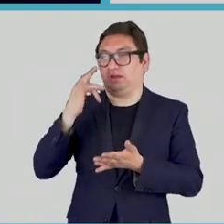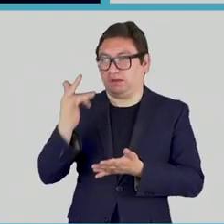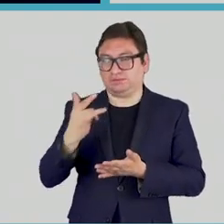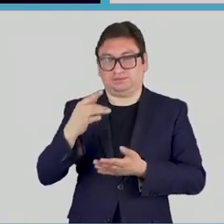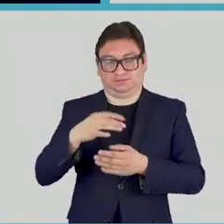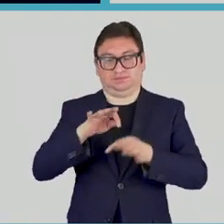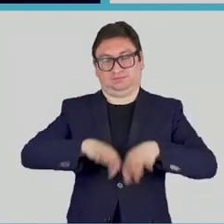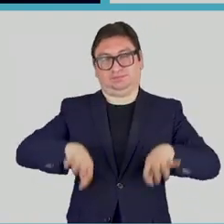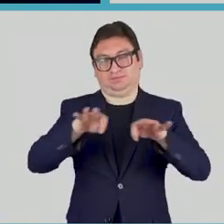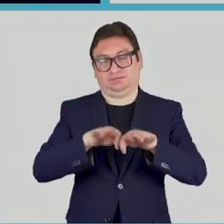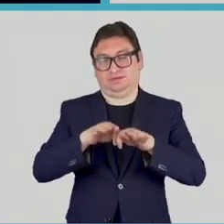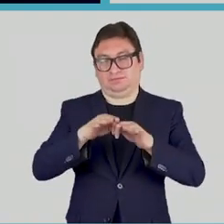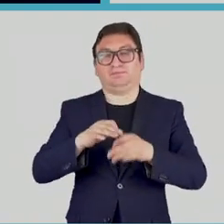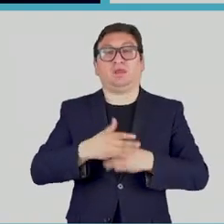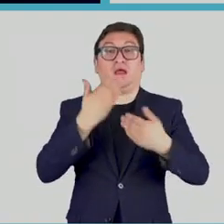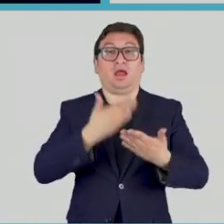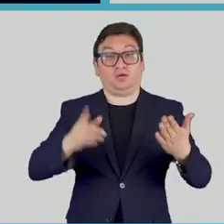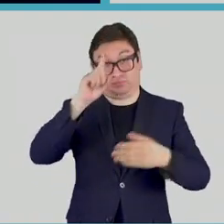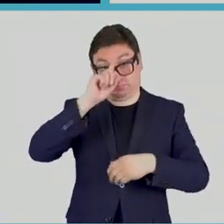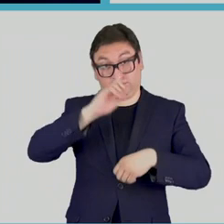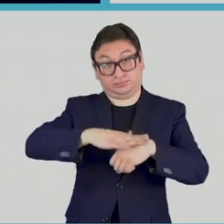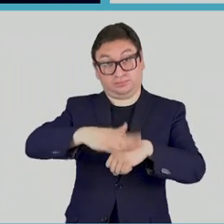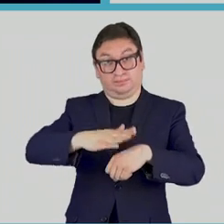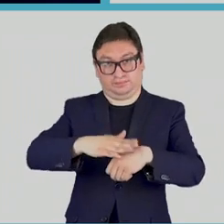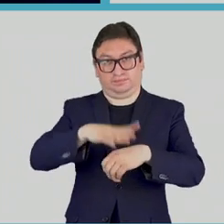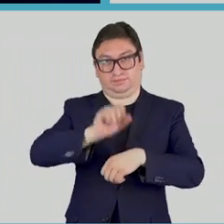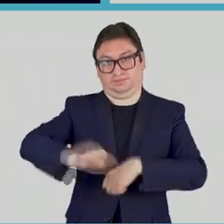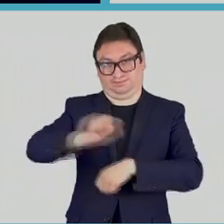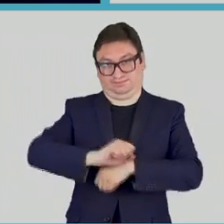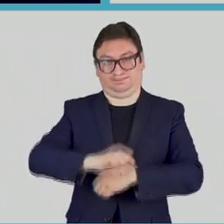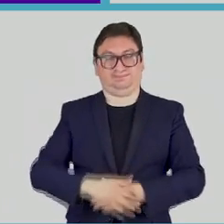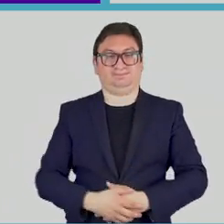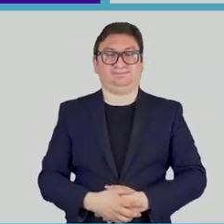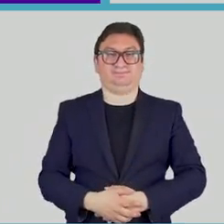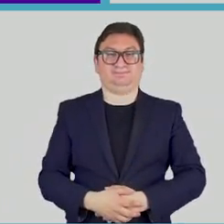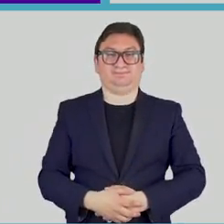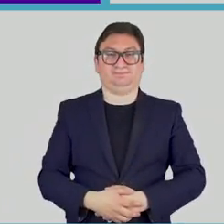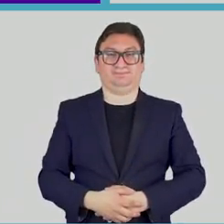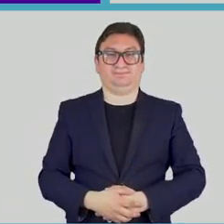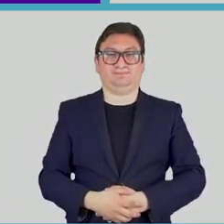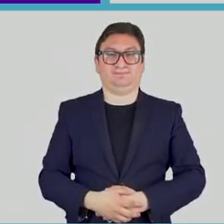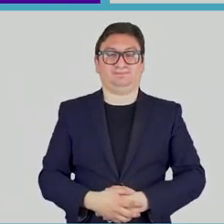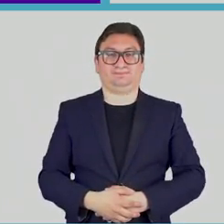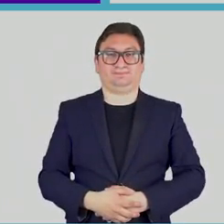aporte pasamos ahora a nuestra recomendación de la semana